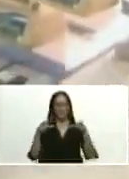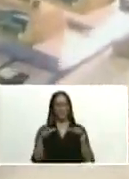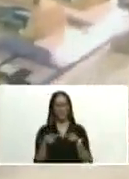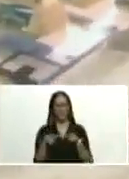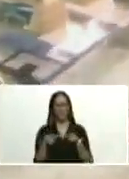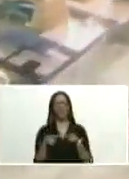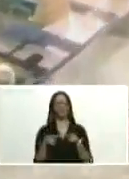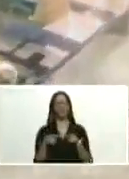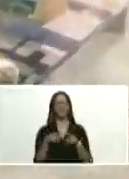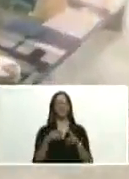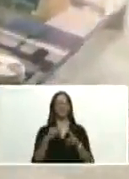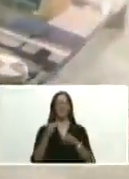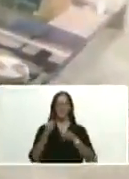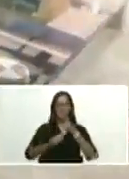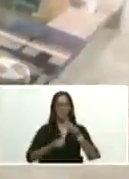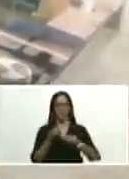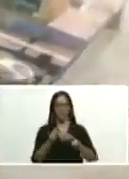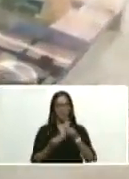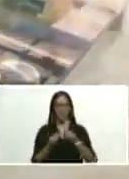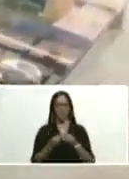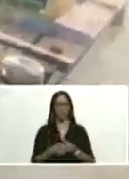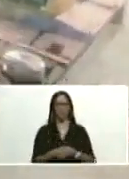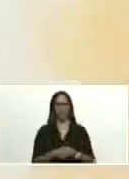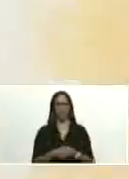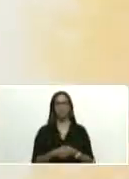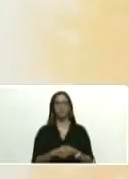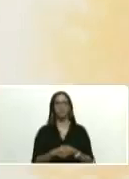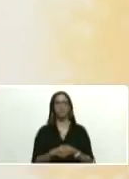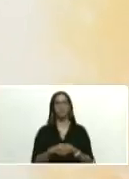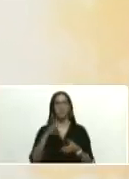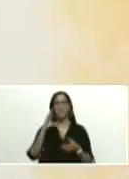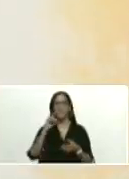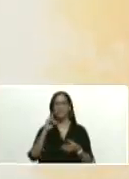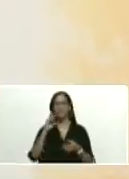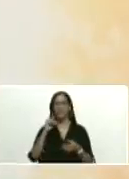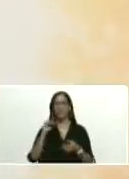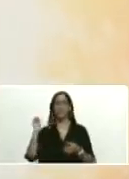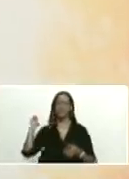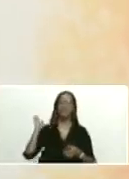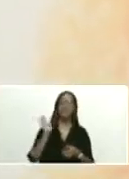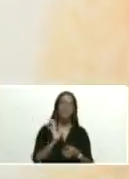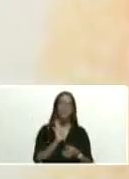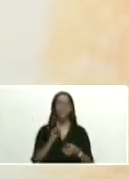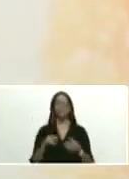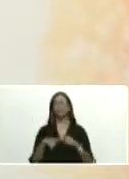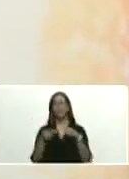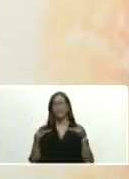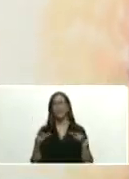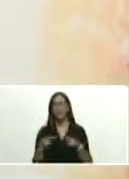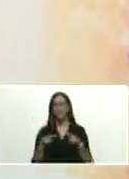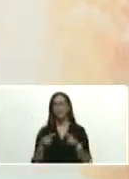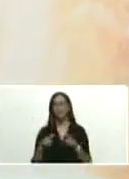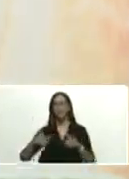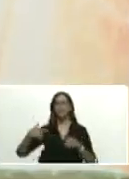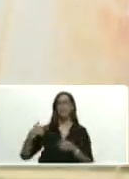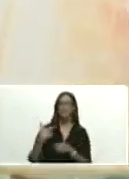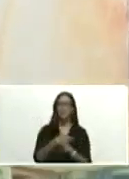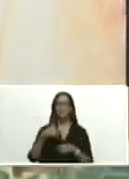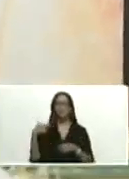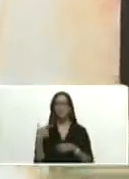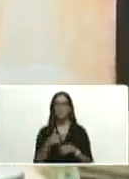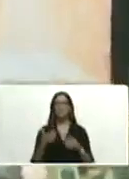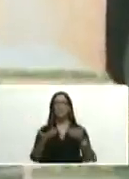que va sobre los ejes del transportador metálico correcto viene de ejes de vagones que nos que nos